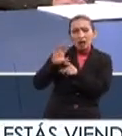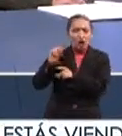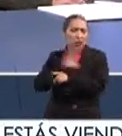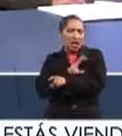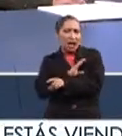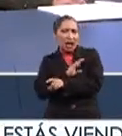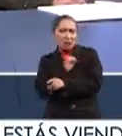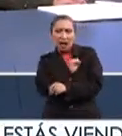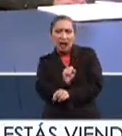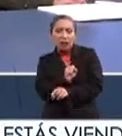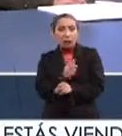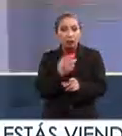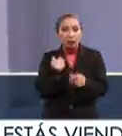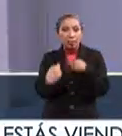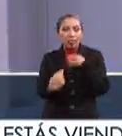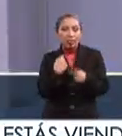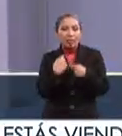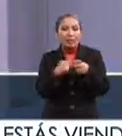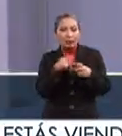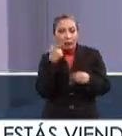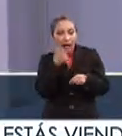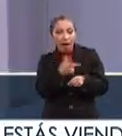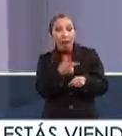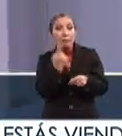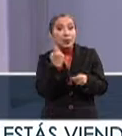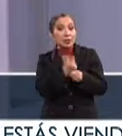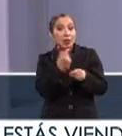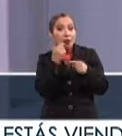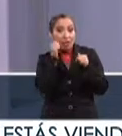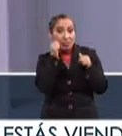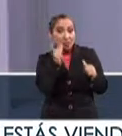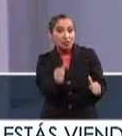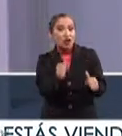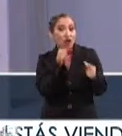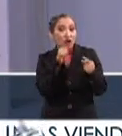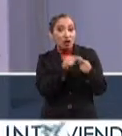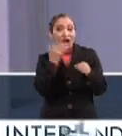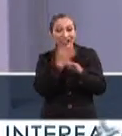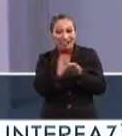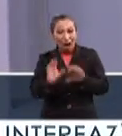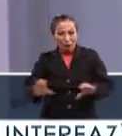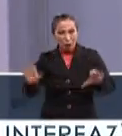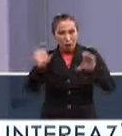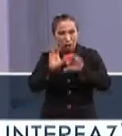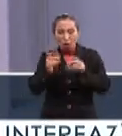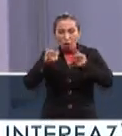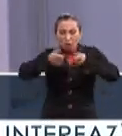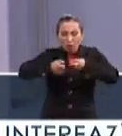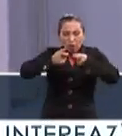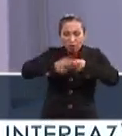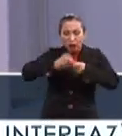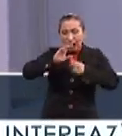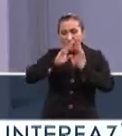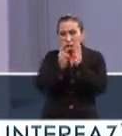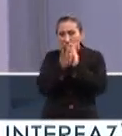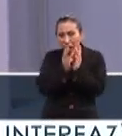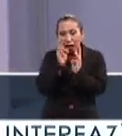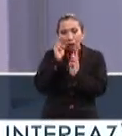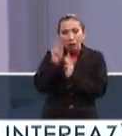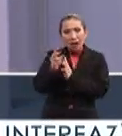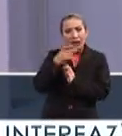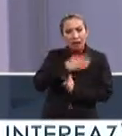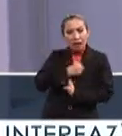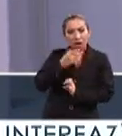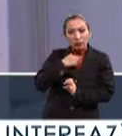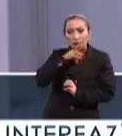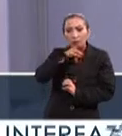quieres. Y entonces, esta es la primera señal. En este mundo tan digital, tan tecnológico, de verdad, si vemos a nuestros hijos